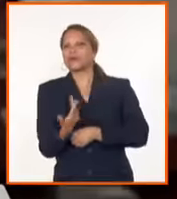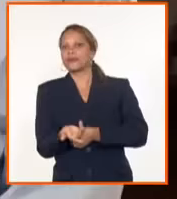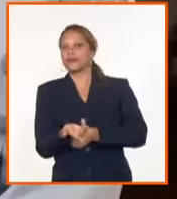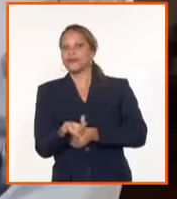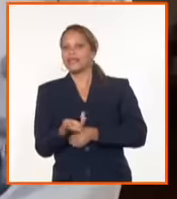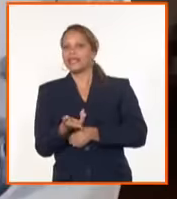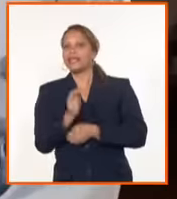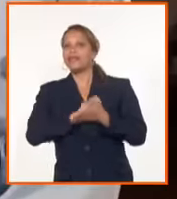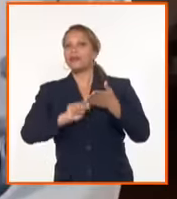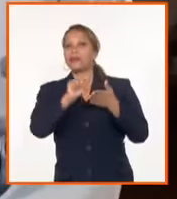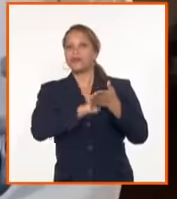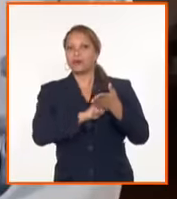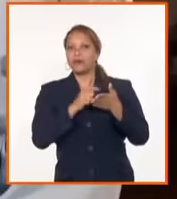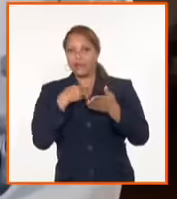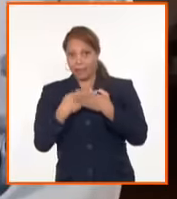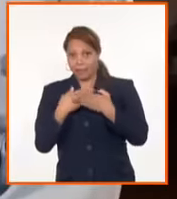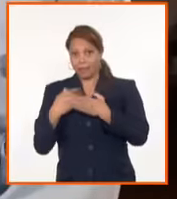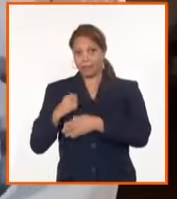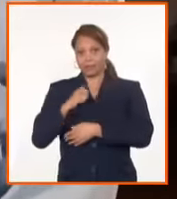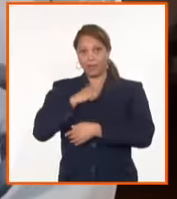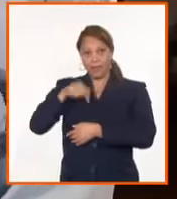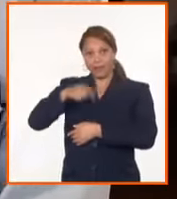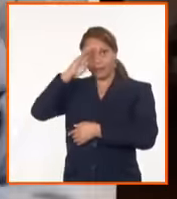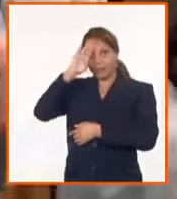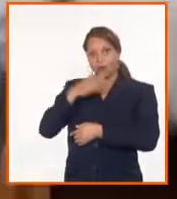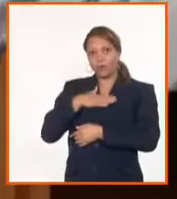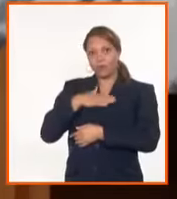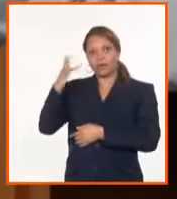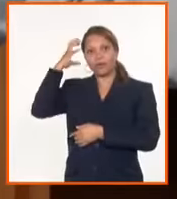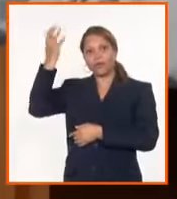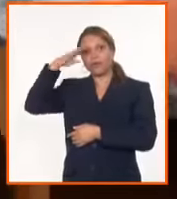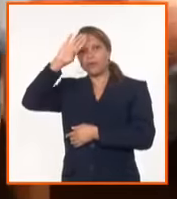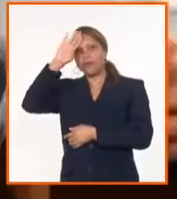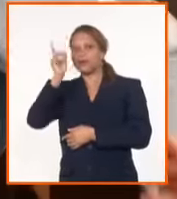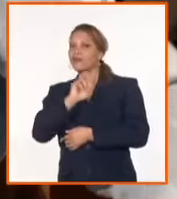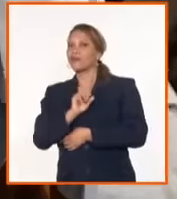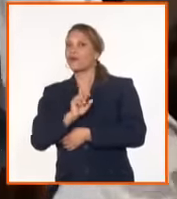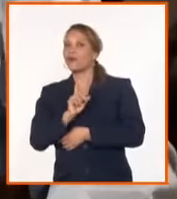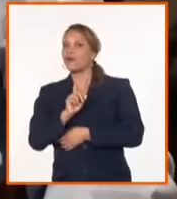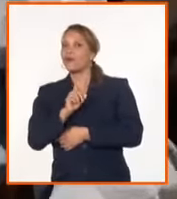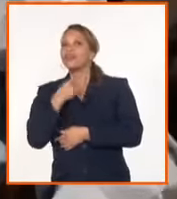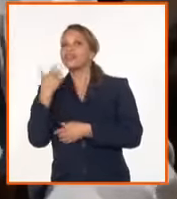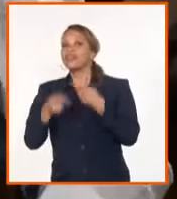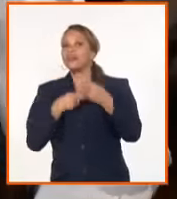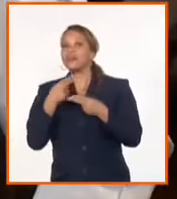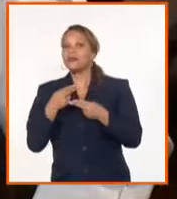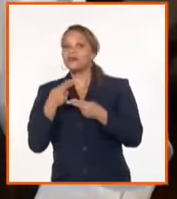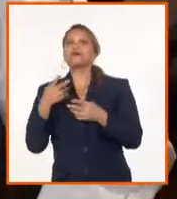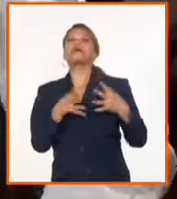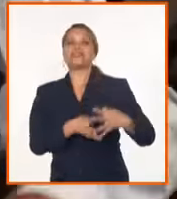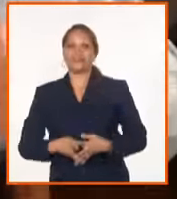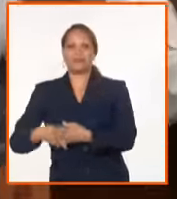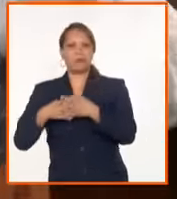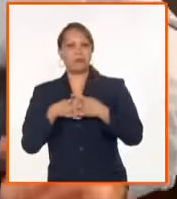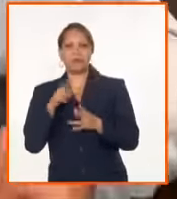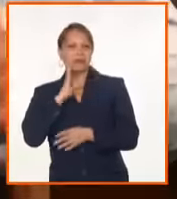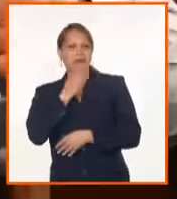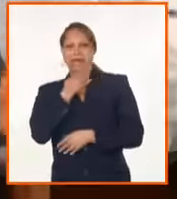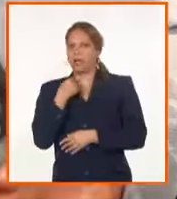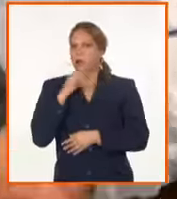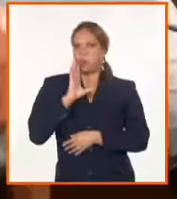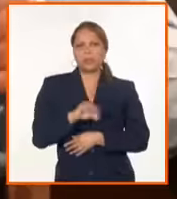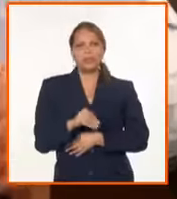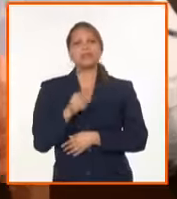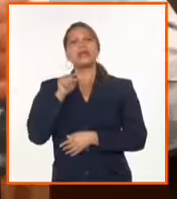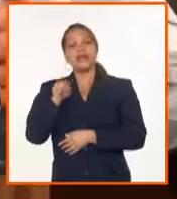¿Los de las MIPYMES? ¿Los de Cuba? El gobierno cubano lo politizó a Estados Unidos, pero lo dicen descaradamente. Vamos a